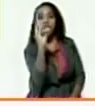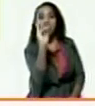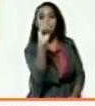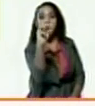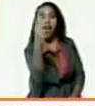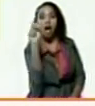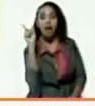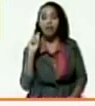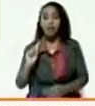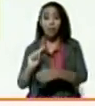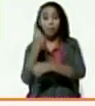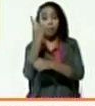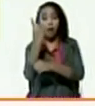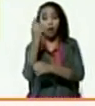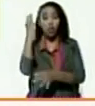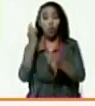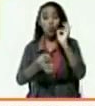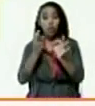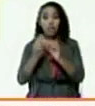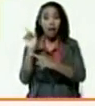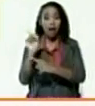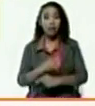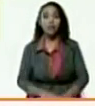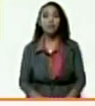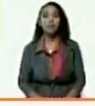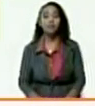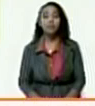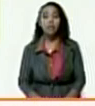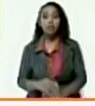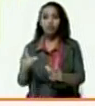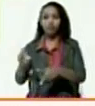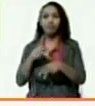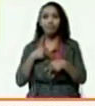de Primero Justicia, y estaban pues asumiéndolo.